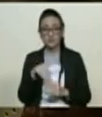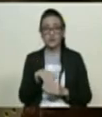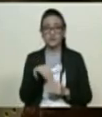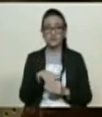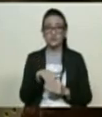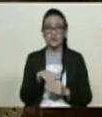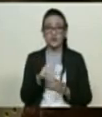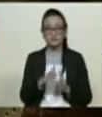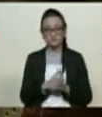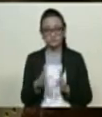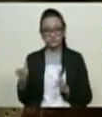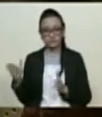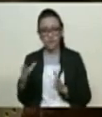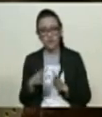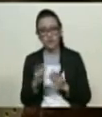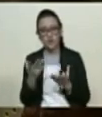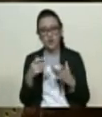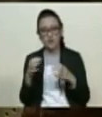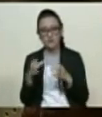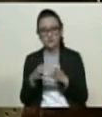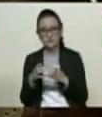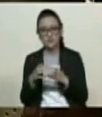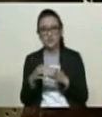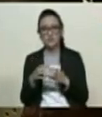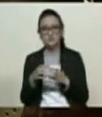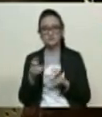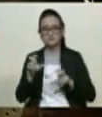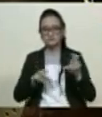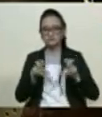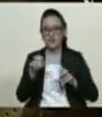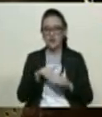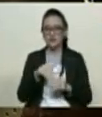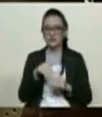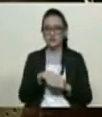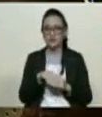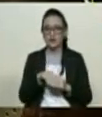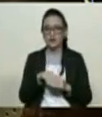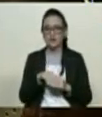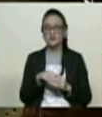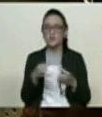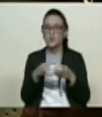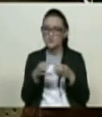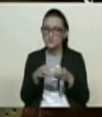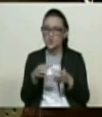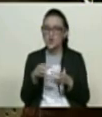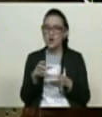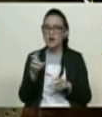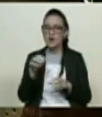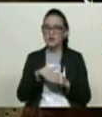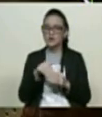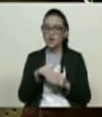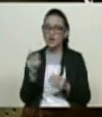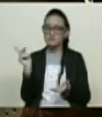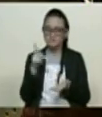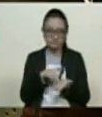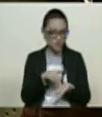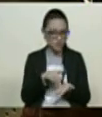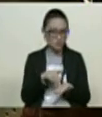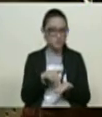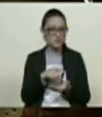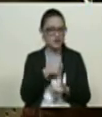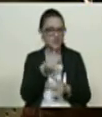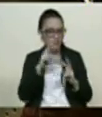tenemos durante toda la organización y administración electoral misiones electorales que van y vienen para cada auditoría, que vienen